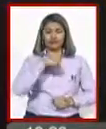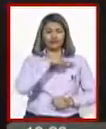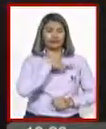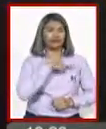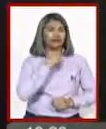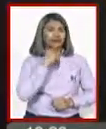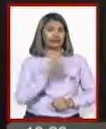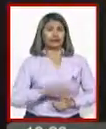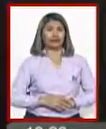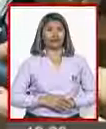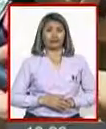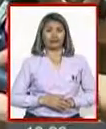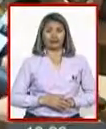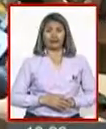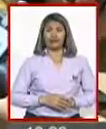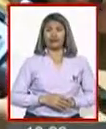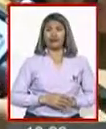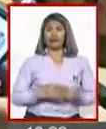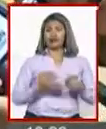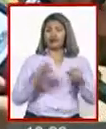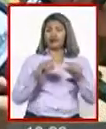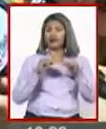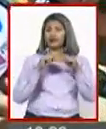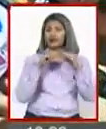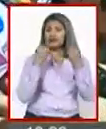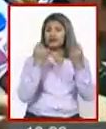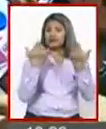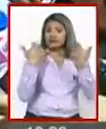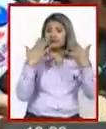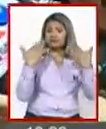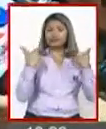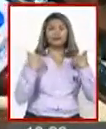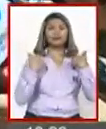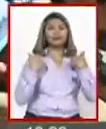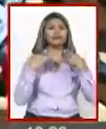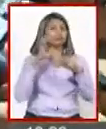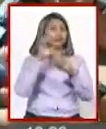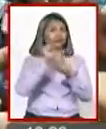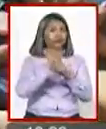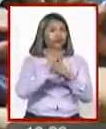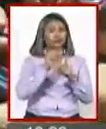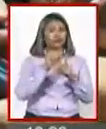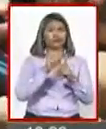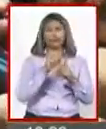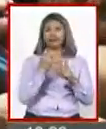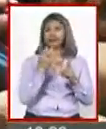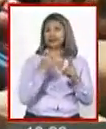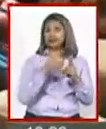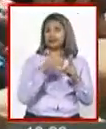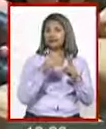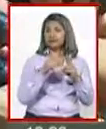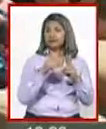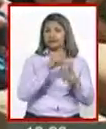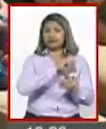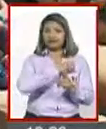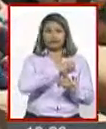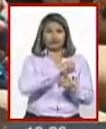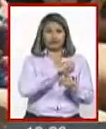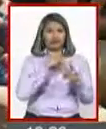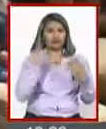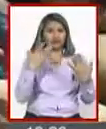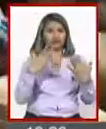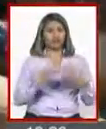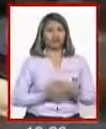como Fuerza Especial de Lucha contra el Crimen, procedimos con la detención de dos uniformados